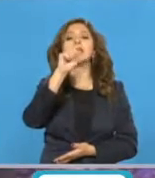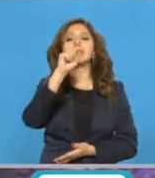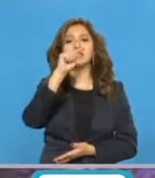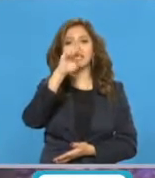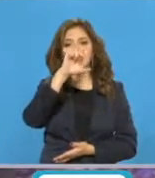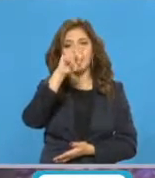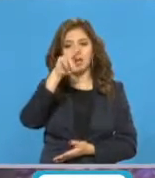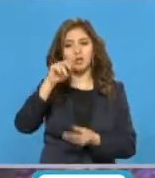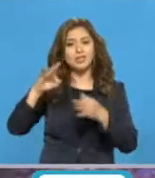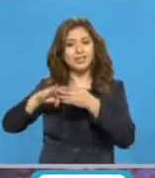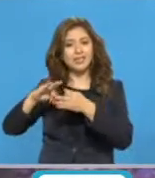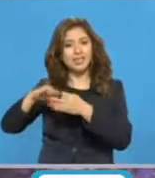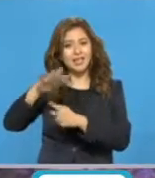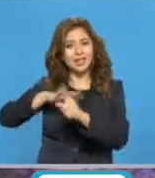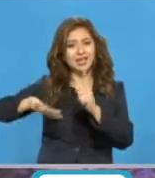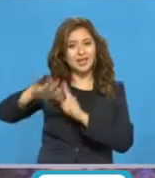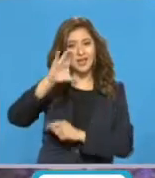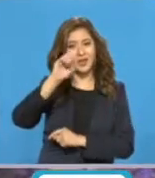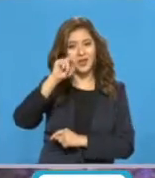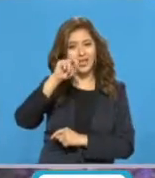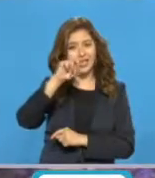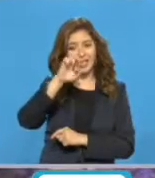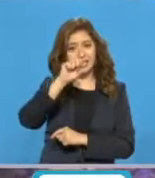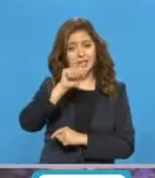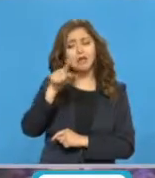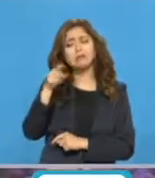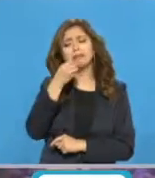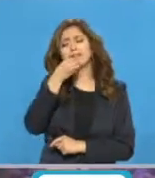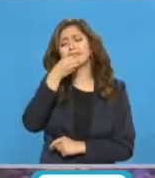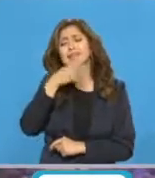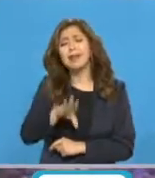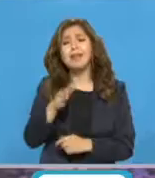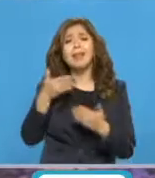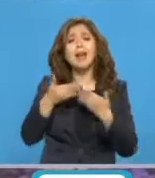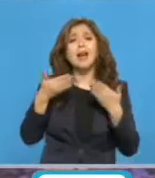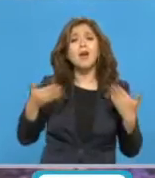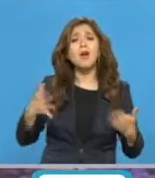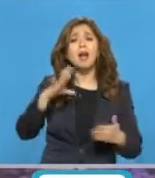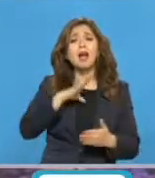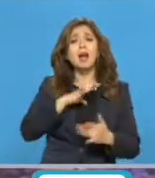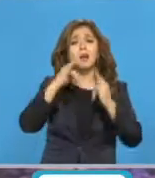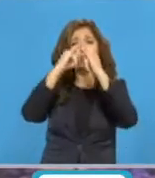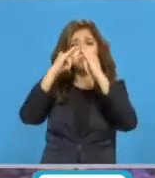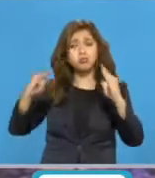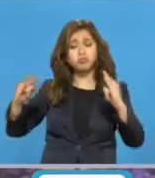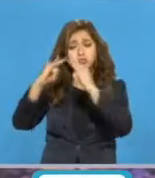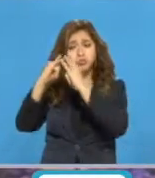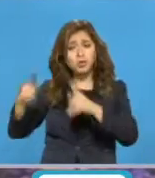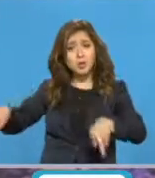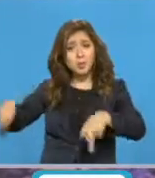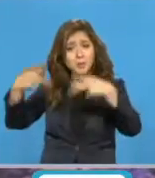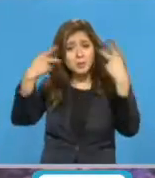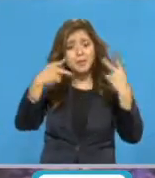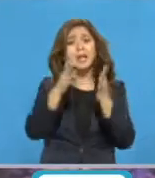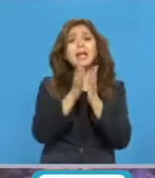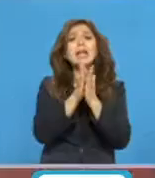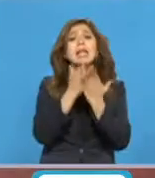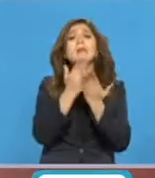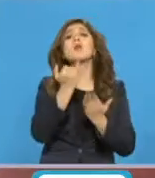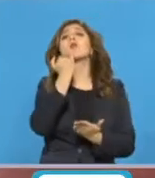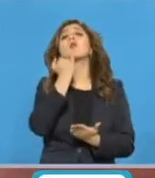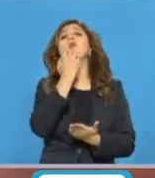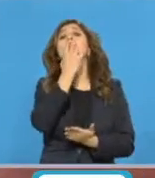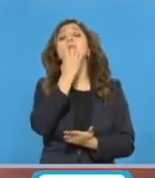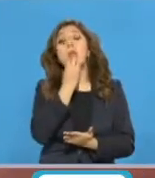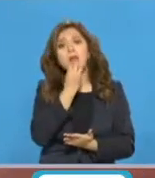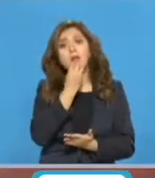está en la Condesa Sí. y que es maravillosa, está en este momento la Feria Internacional del Libro Judío. Ajá. Hay una cantidad